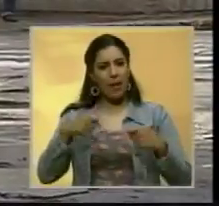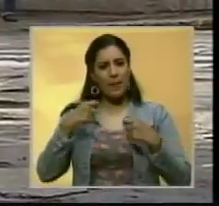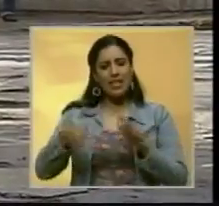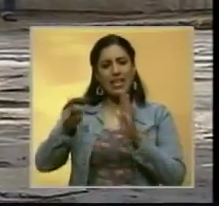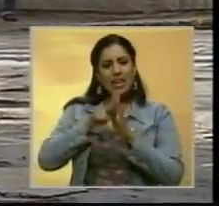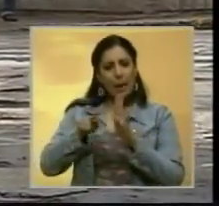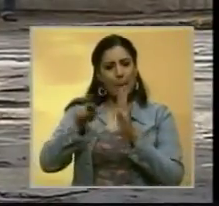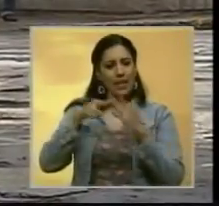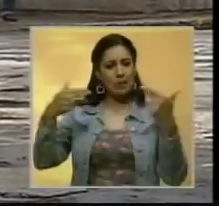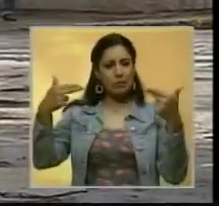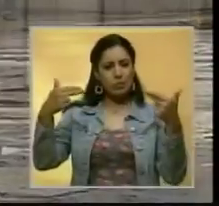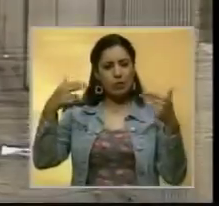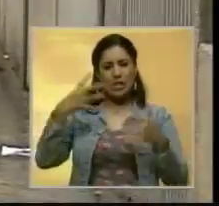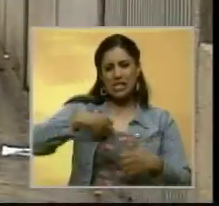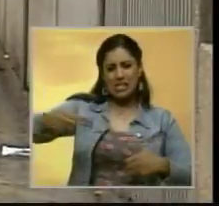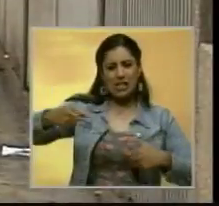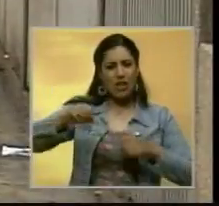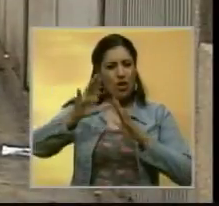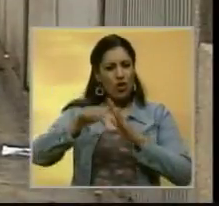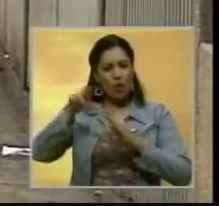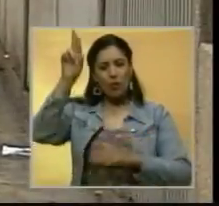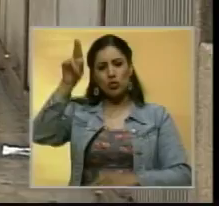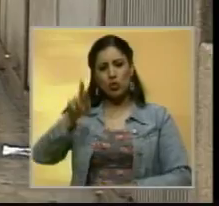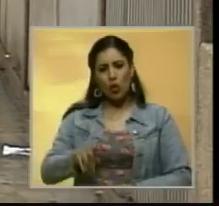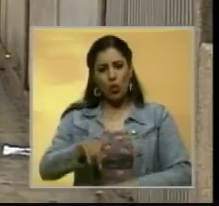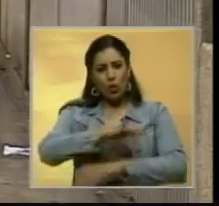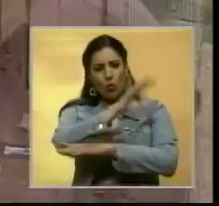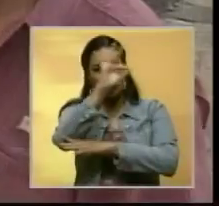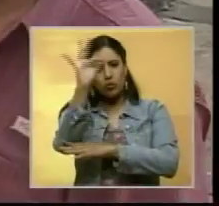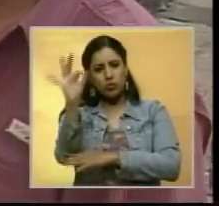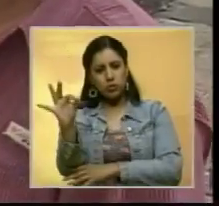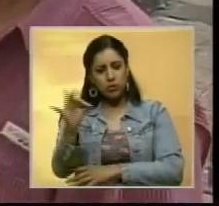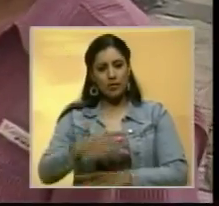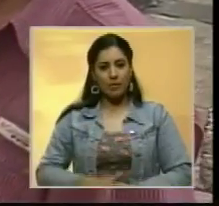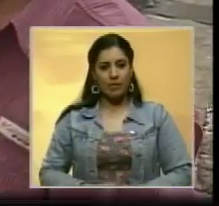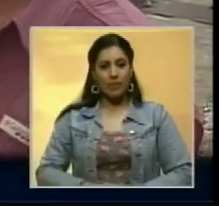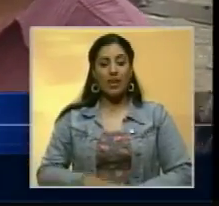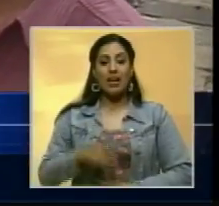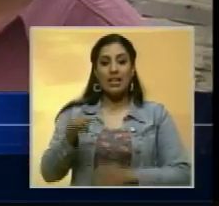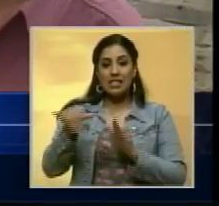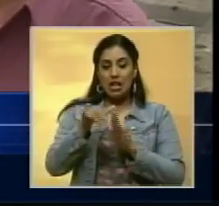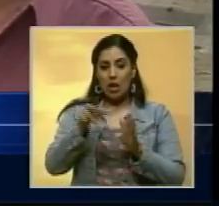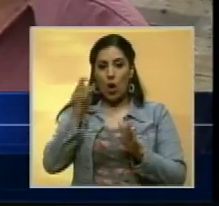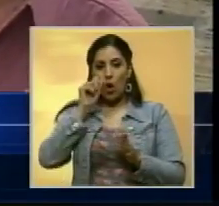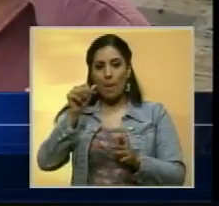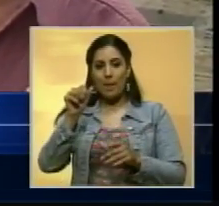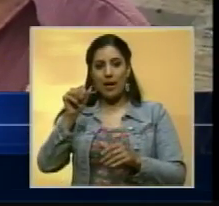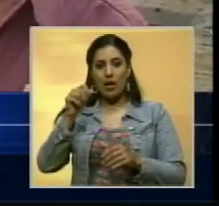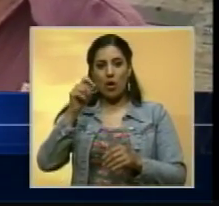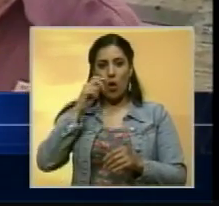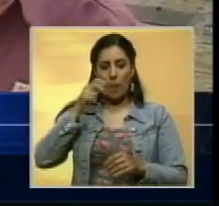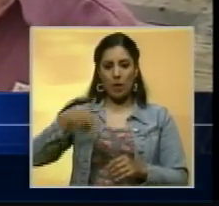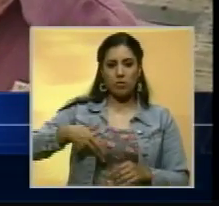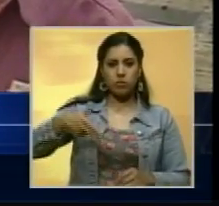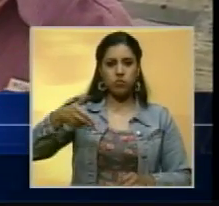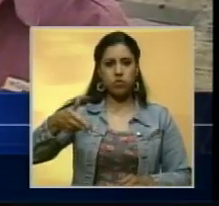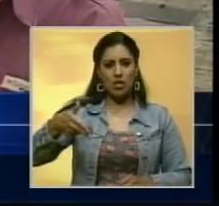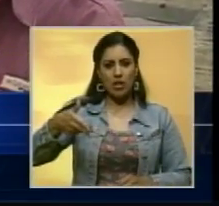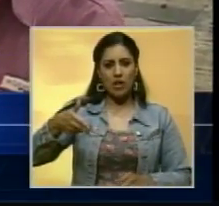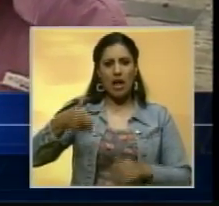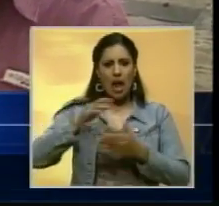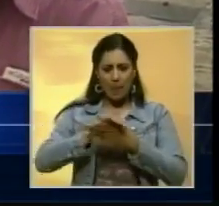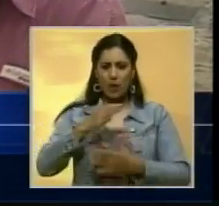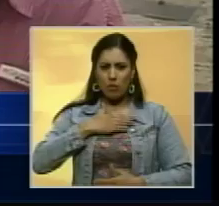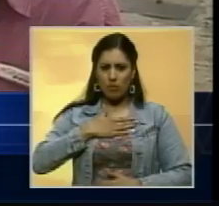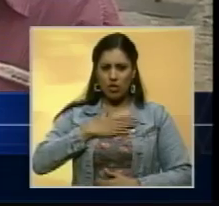continuos atracos y arrebatones que suceden a toda hora. Y a cuadra y media hacia abajo me quitaron pistola en mano, iba con un gran amigo